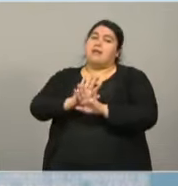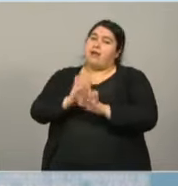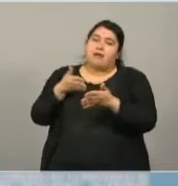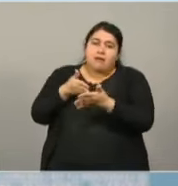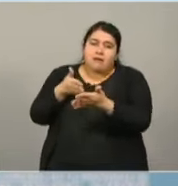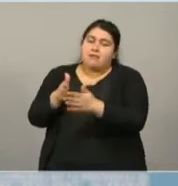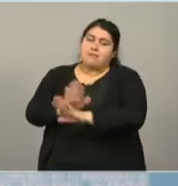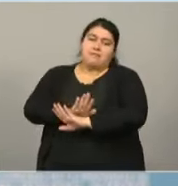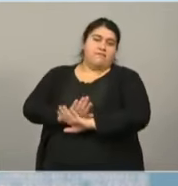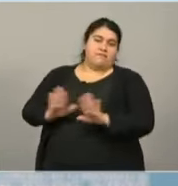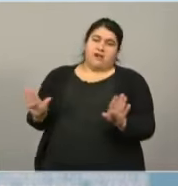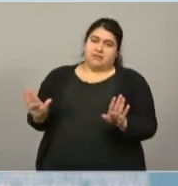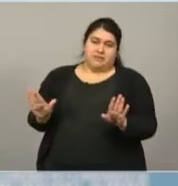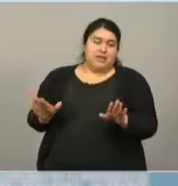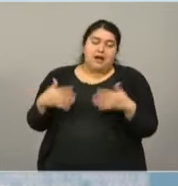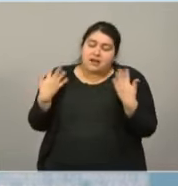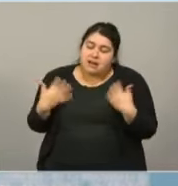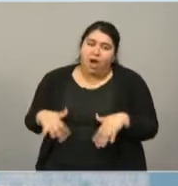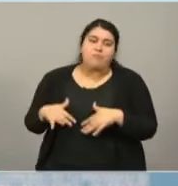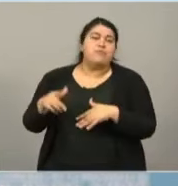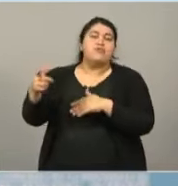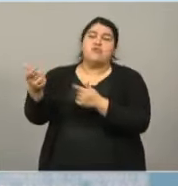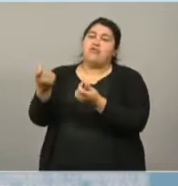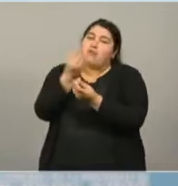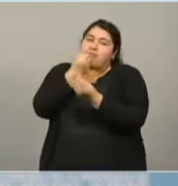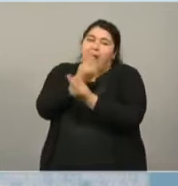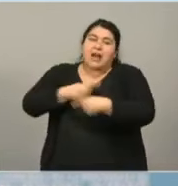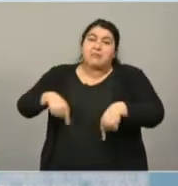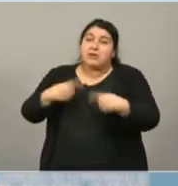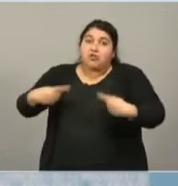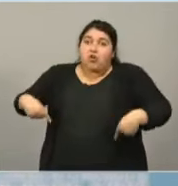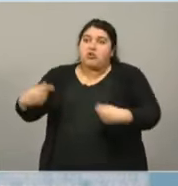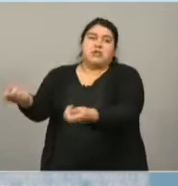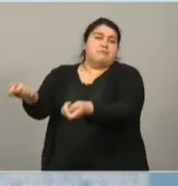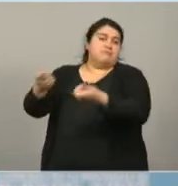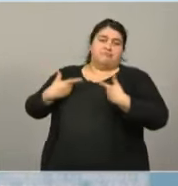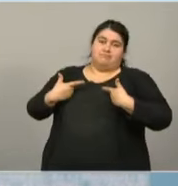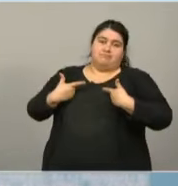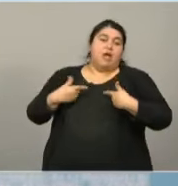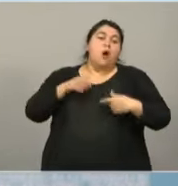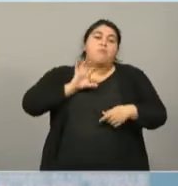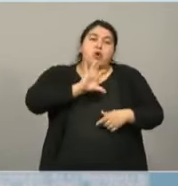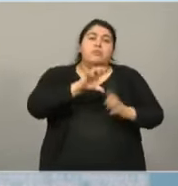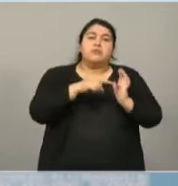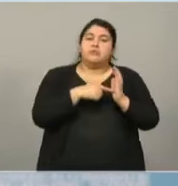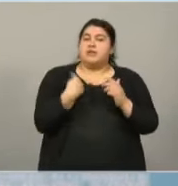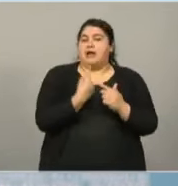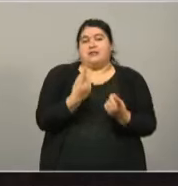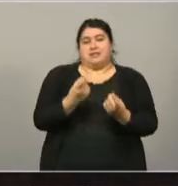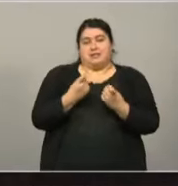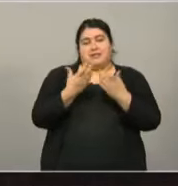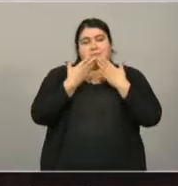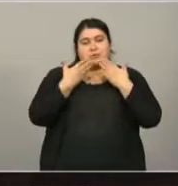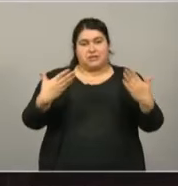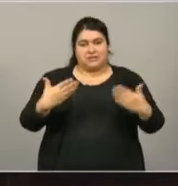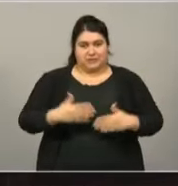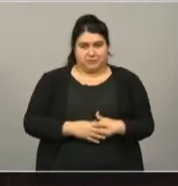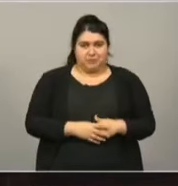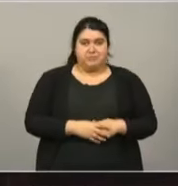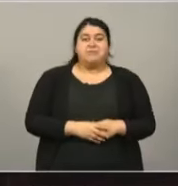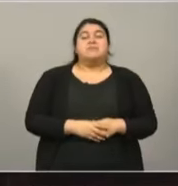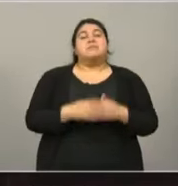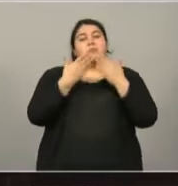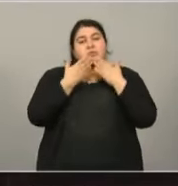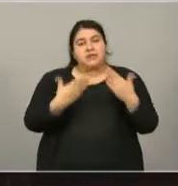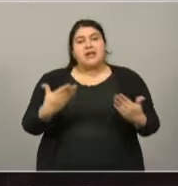y que de manera inmediata nos entreguen esos alimentos porque la provincia de Buenos Aires son muy necesarios Muchas gracias muchas